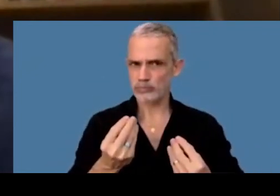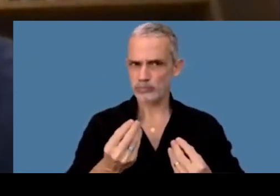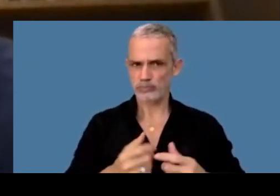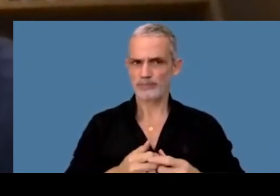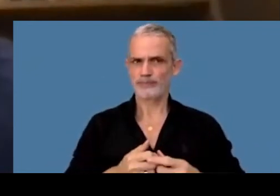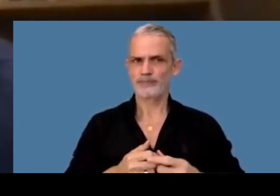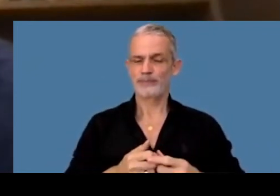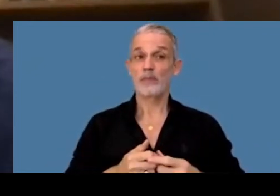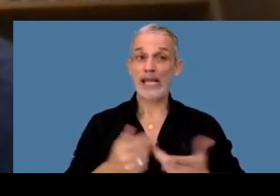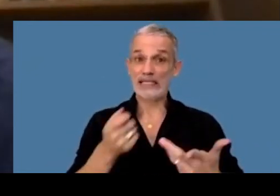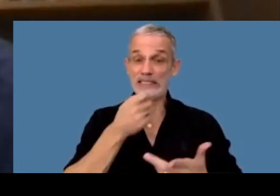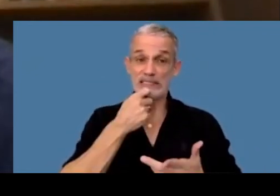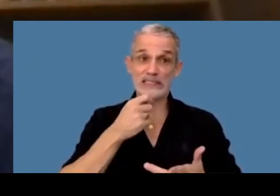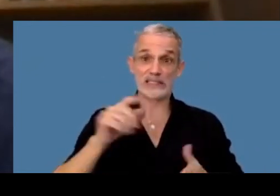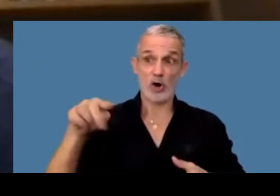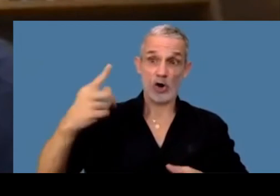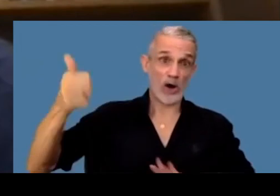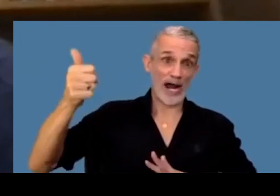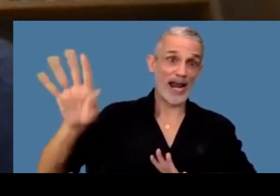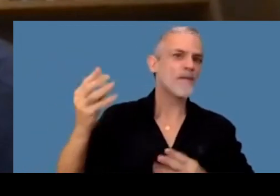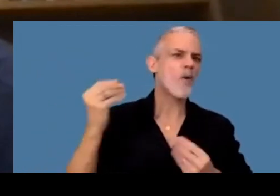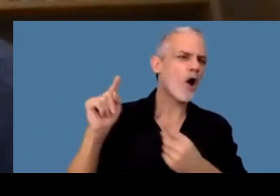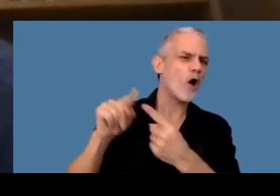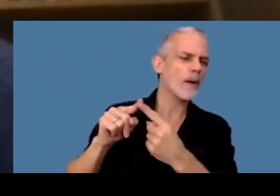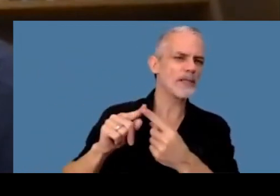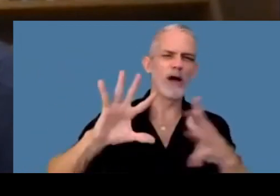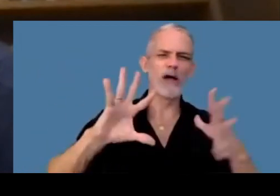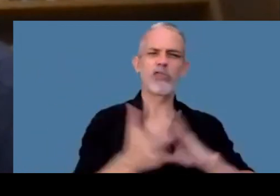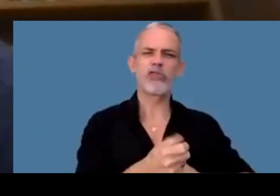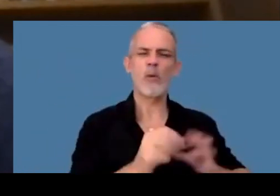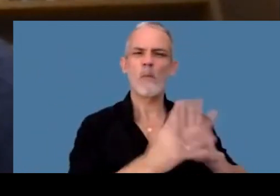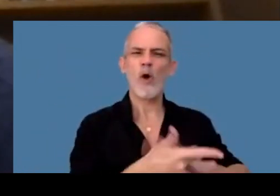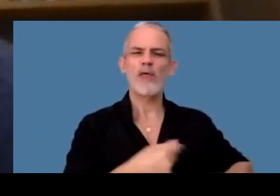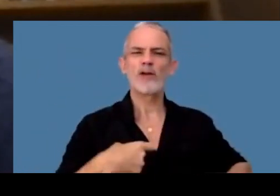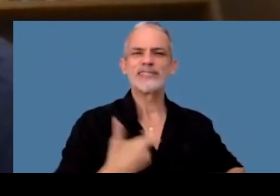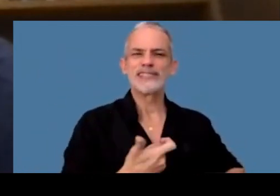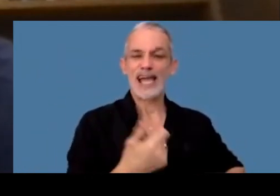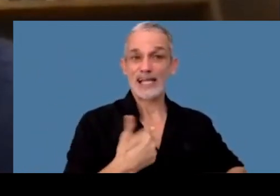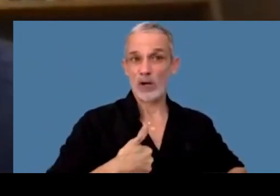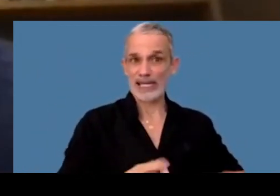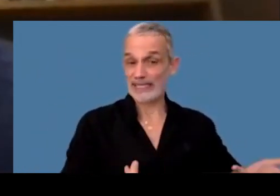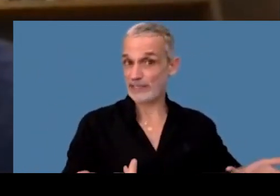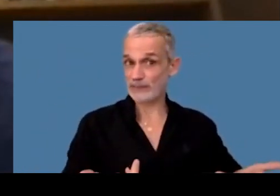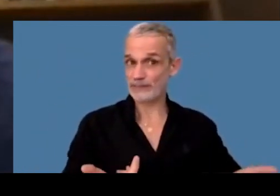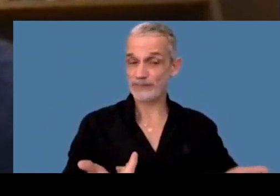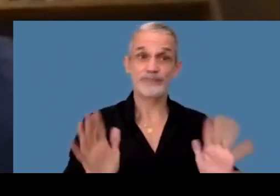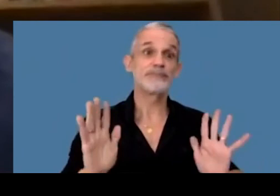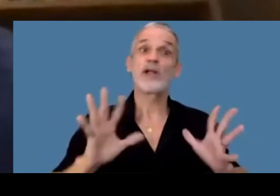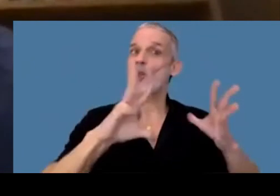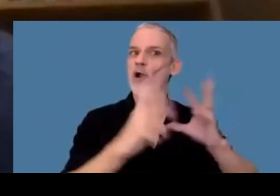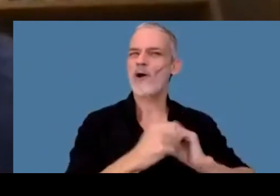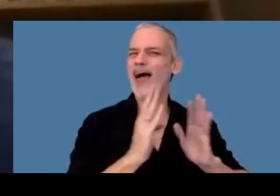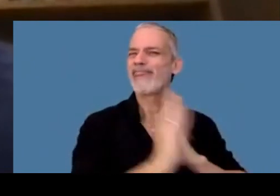si ganaban otros, iba a ser destruir el modelo sindical argentino. No se lo pudo destruir directamente,